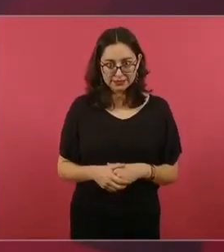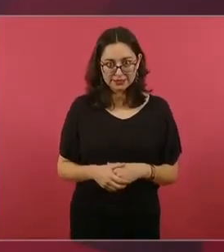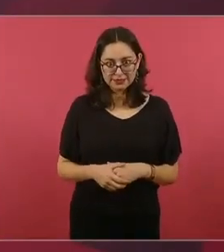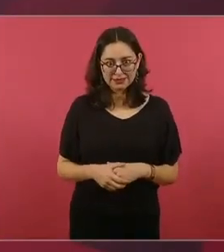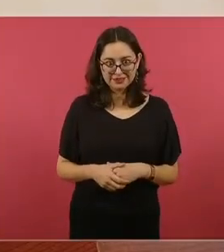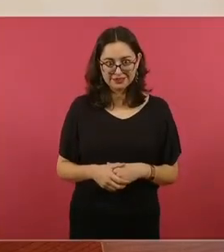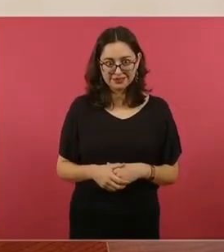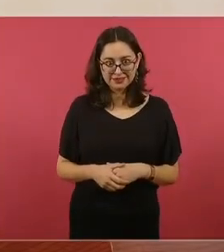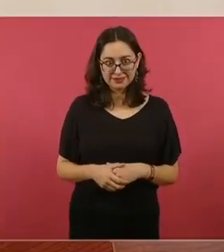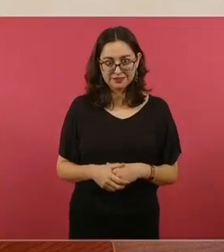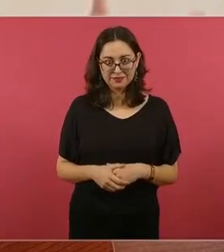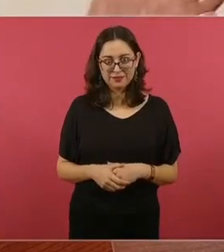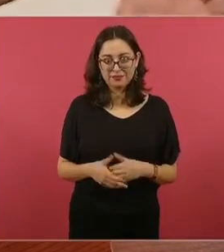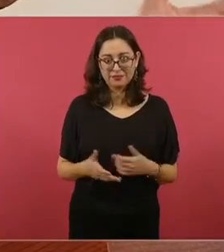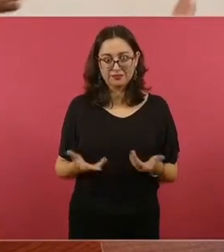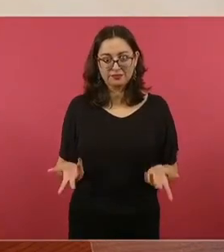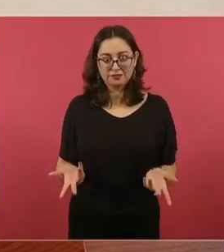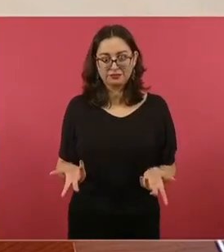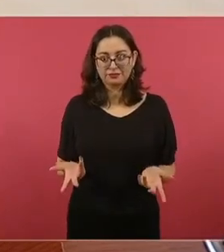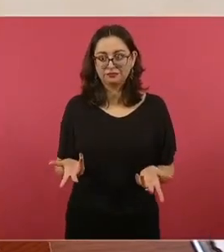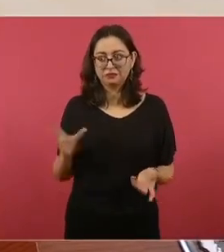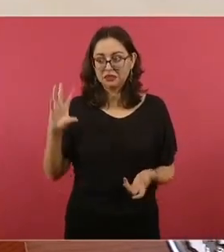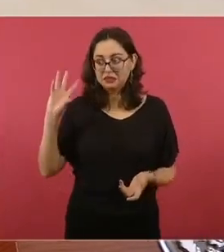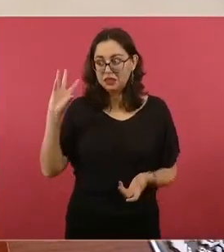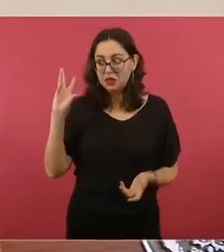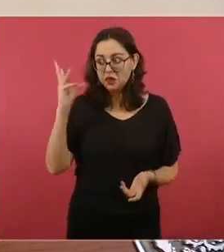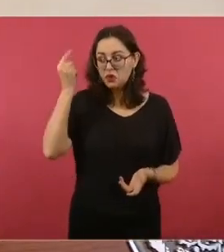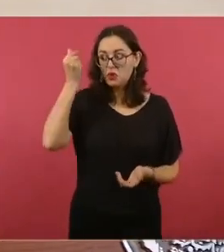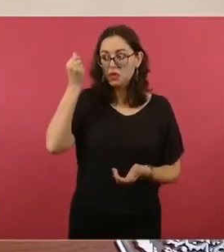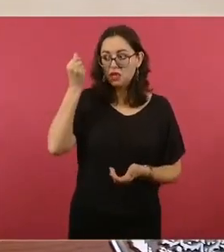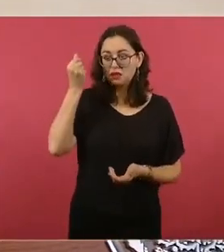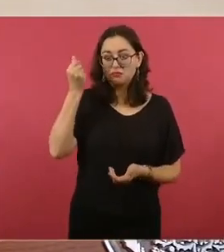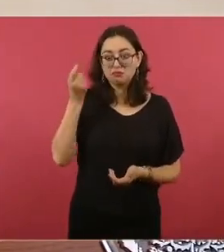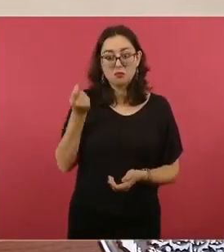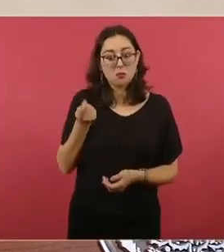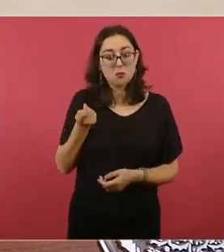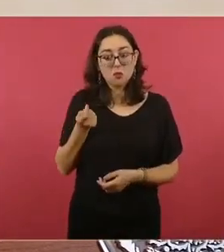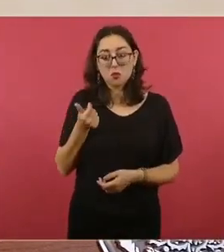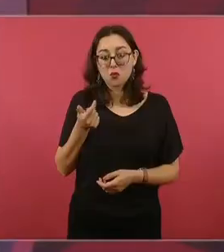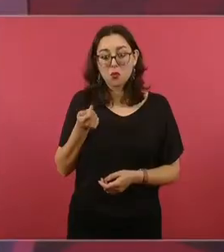increíble, no hay tecnología para eso,